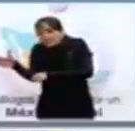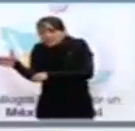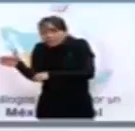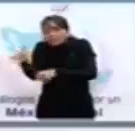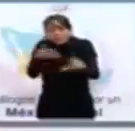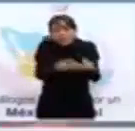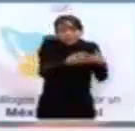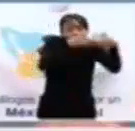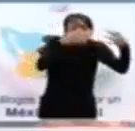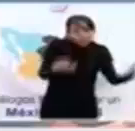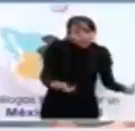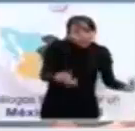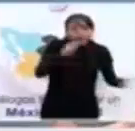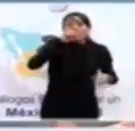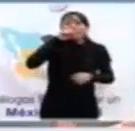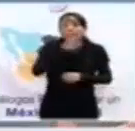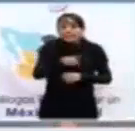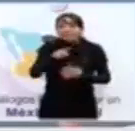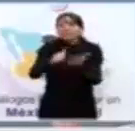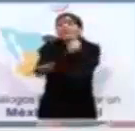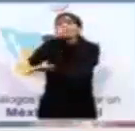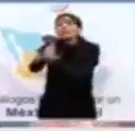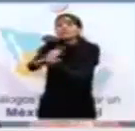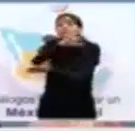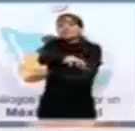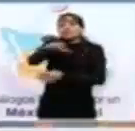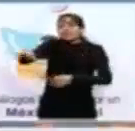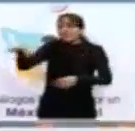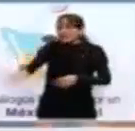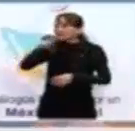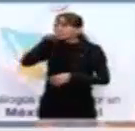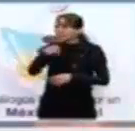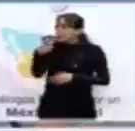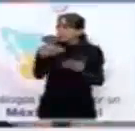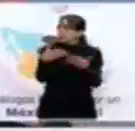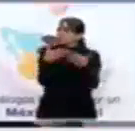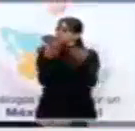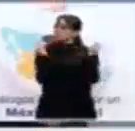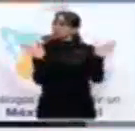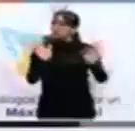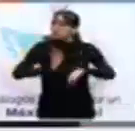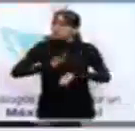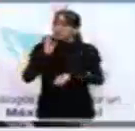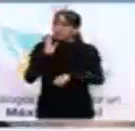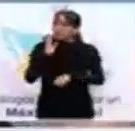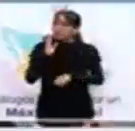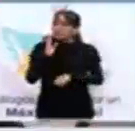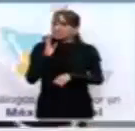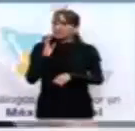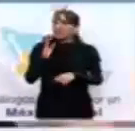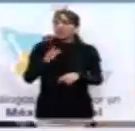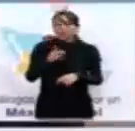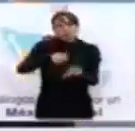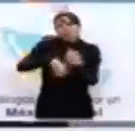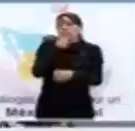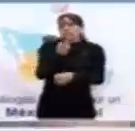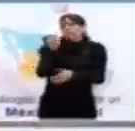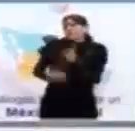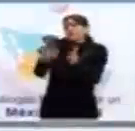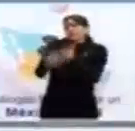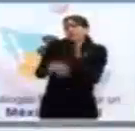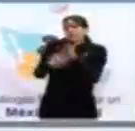Urbano. Todos alucinan, todos dicen, pero México está en la punta de la comprensión del tema